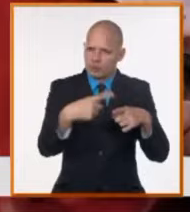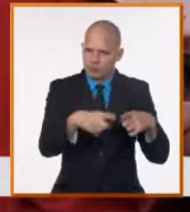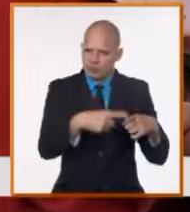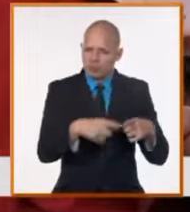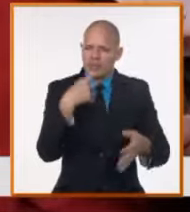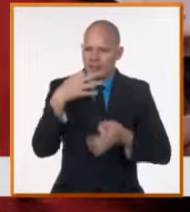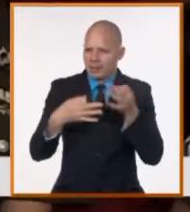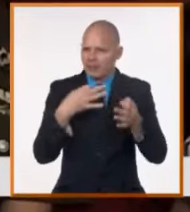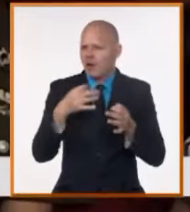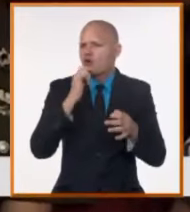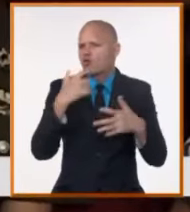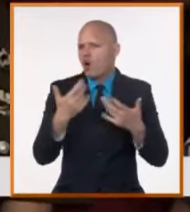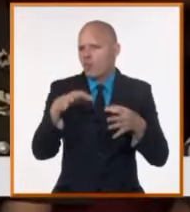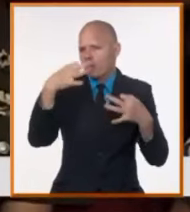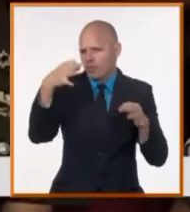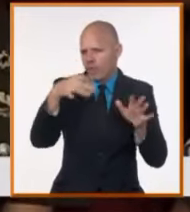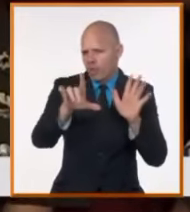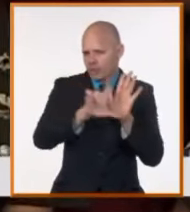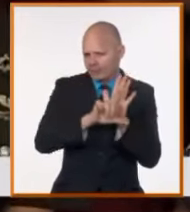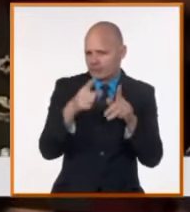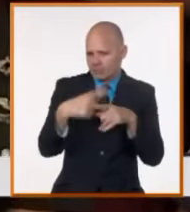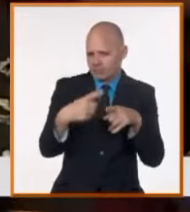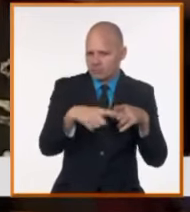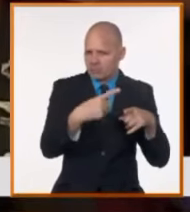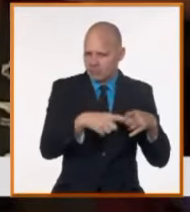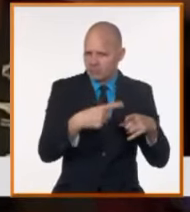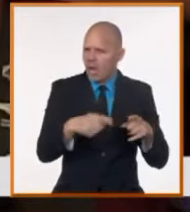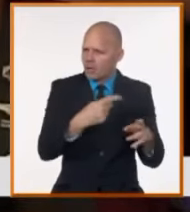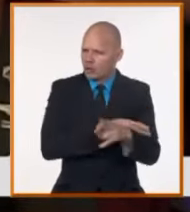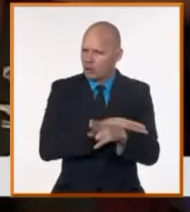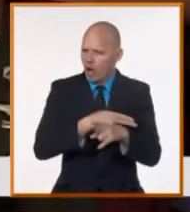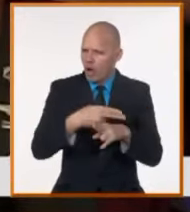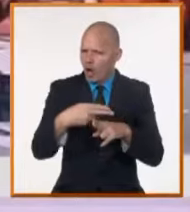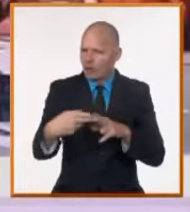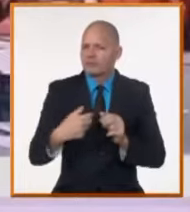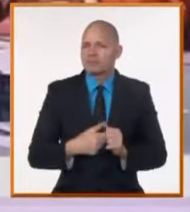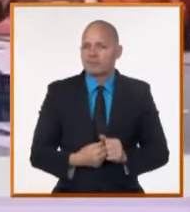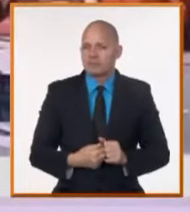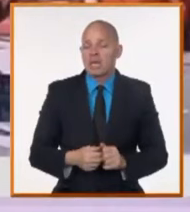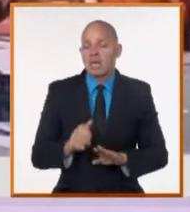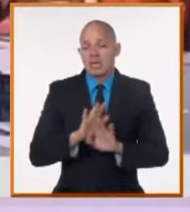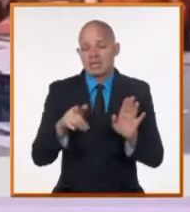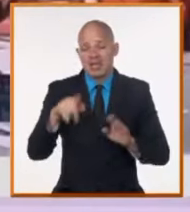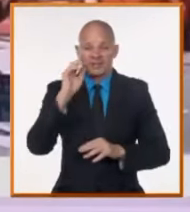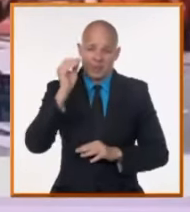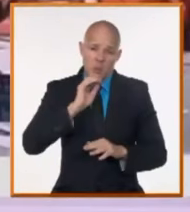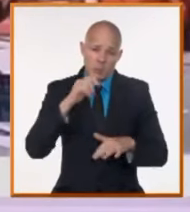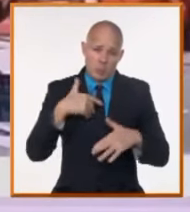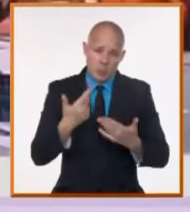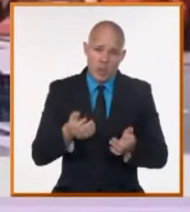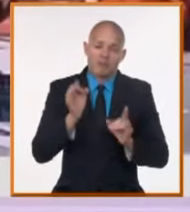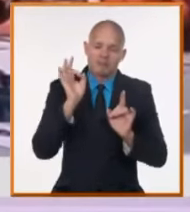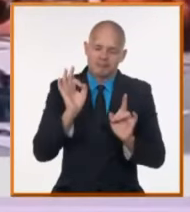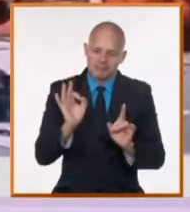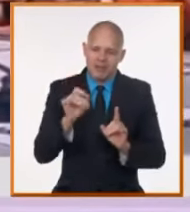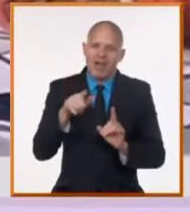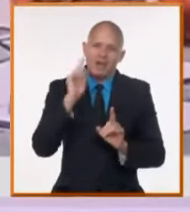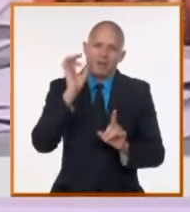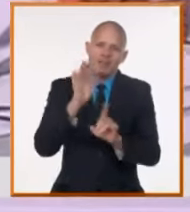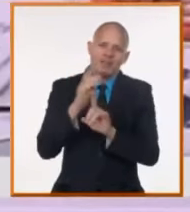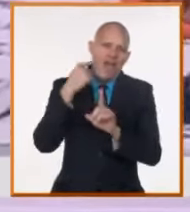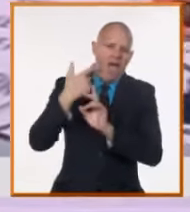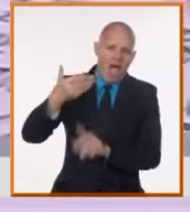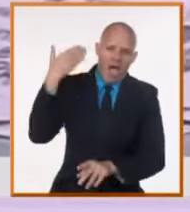diferentes historias. Las disputas políticas, económicas, militares y sociales con Norteamérica